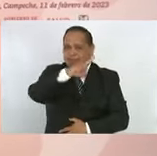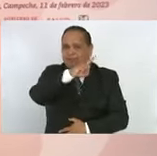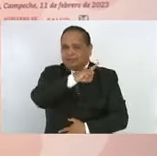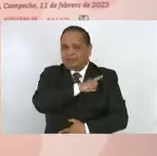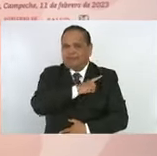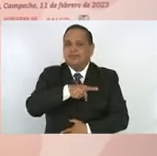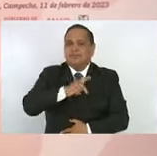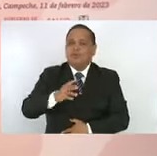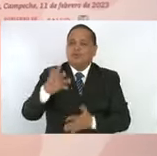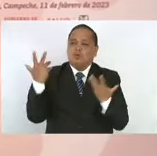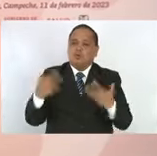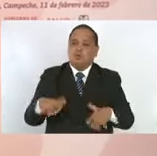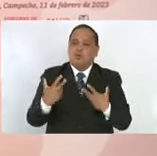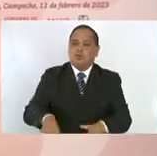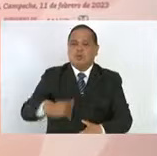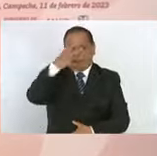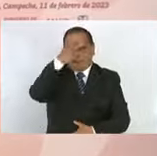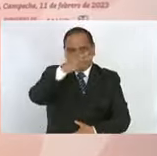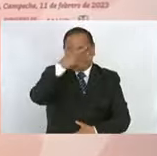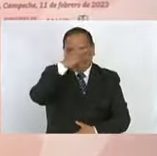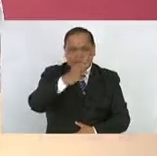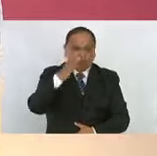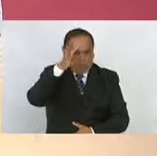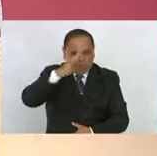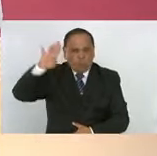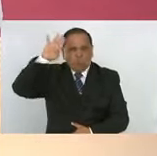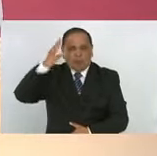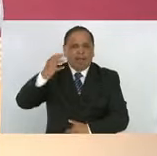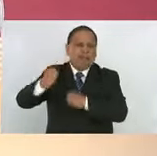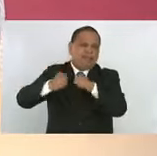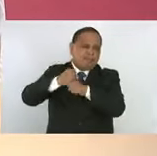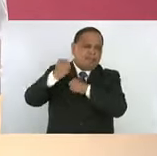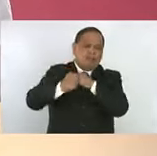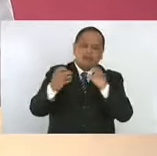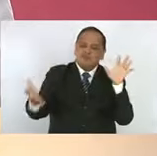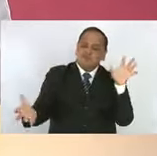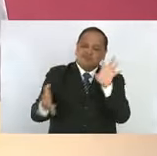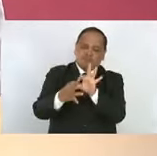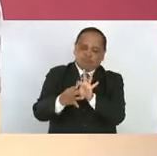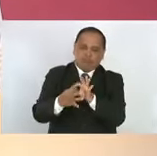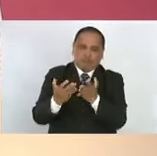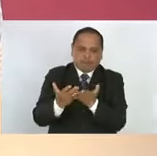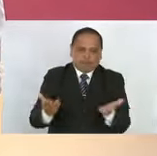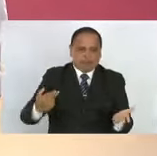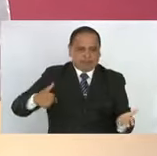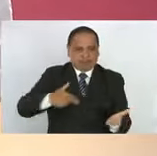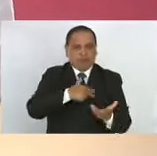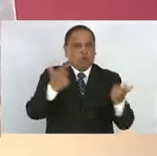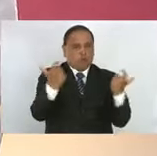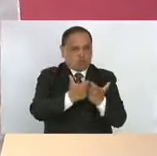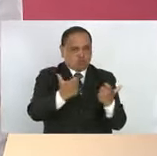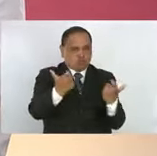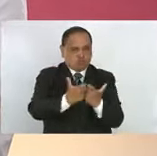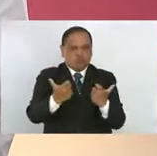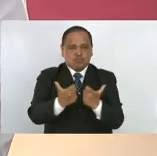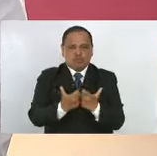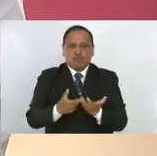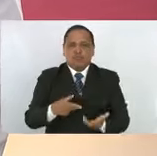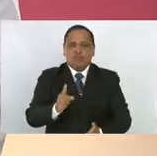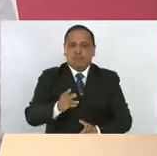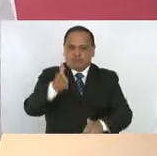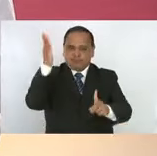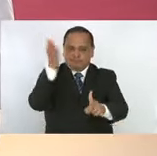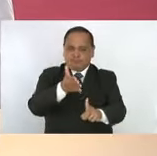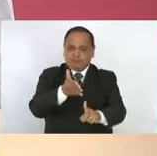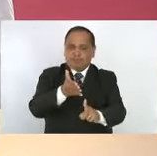las relaciones entre México y Cuba. Aquí nuestra cooperación se ha extendido no solo a